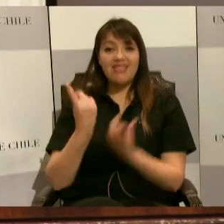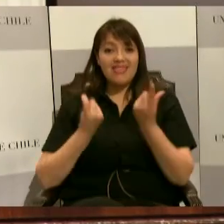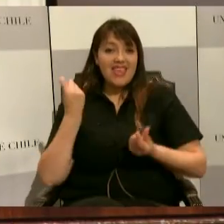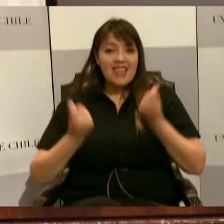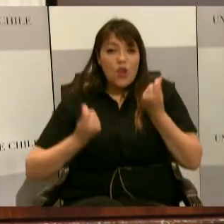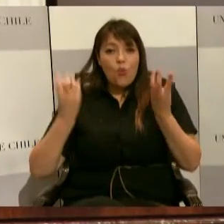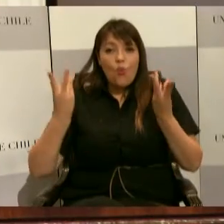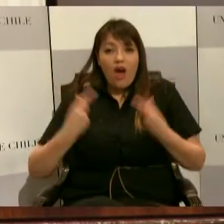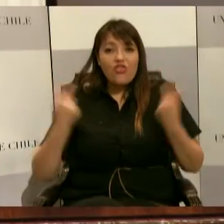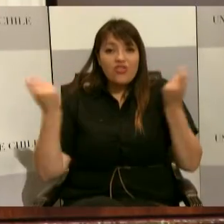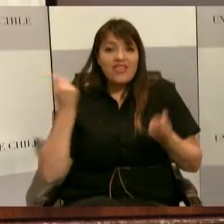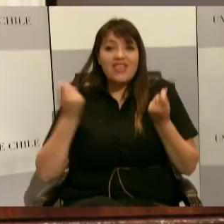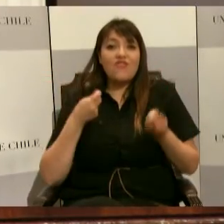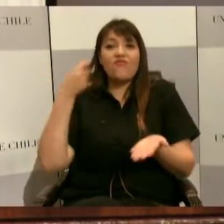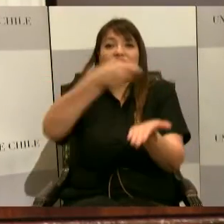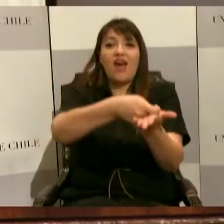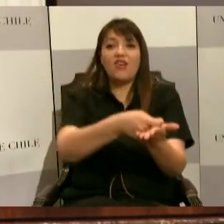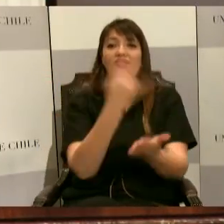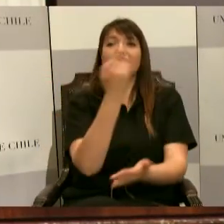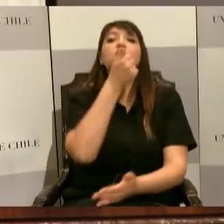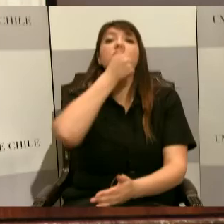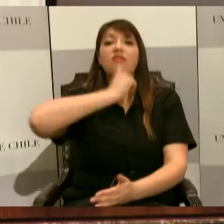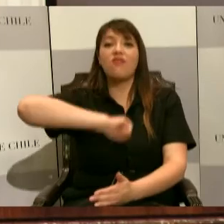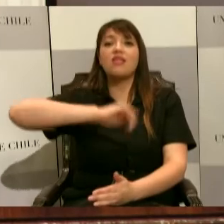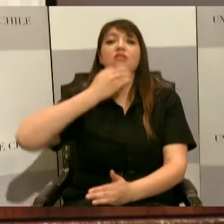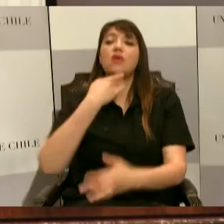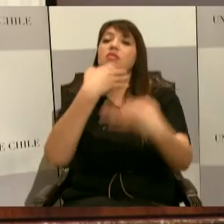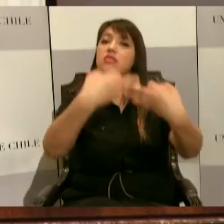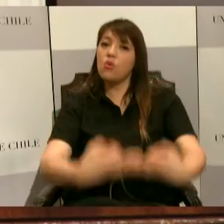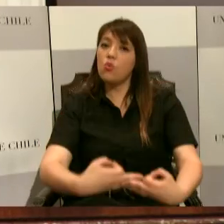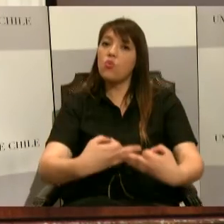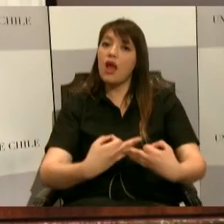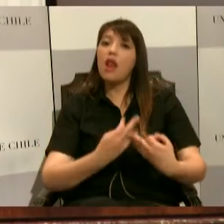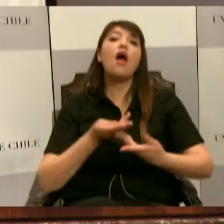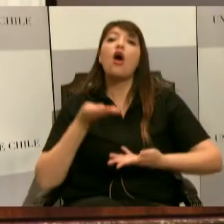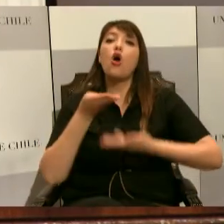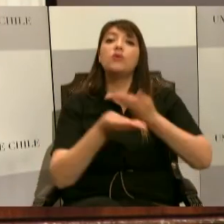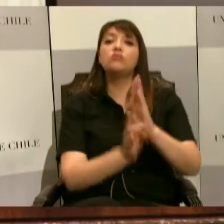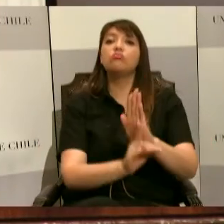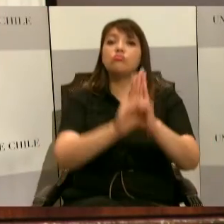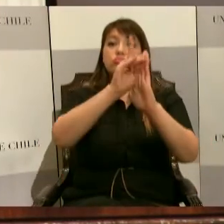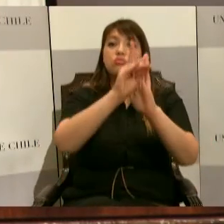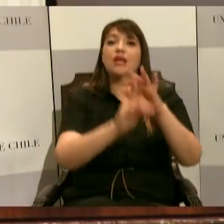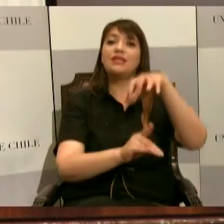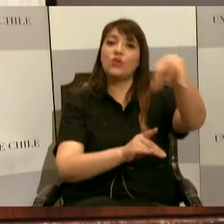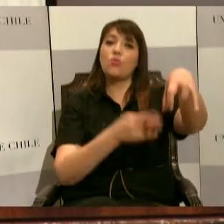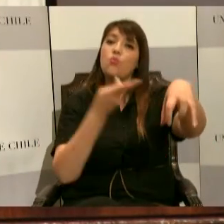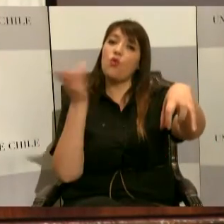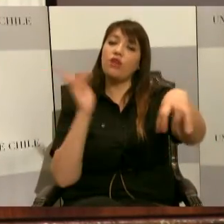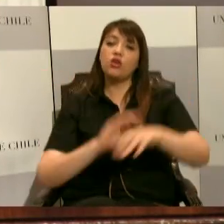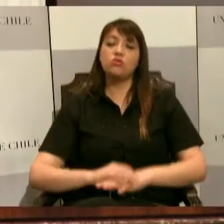¿Cuánto ese dinero irá a parar a esas universidades privadas? Lo que más encima se asegura tras la prohibición del crecimiento en el sector público.